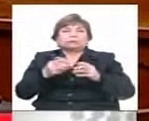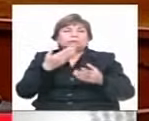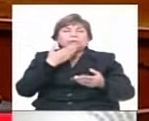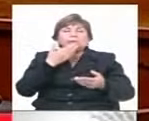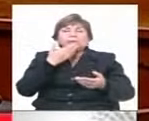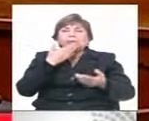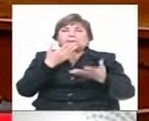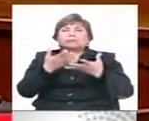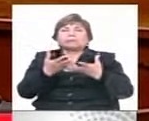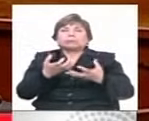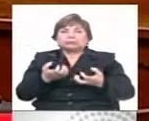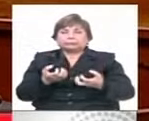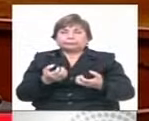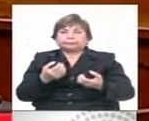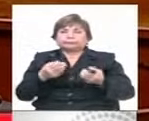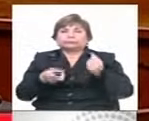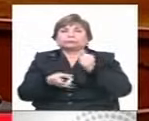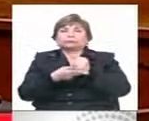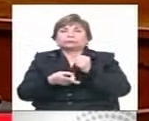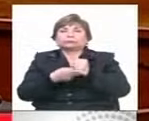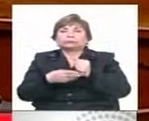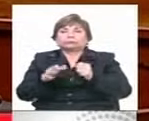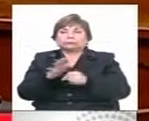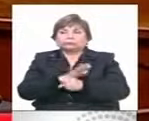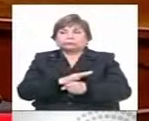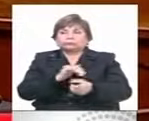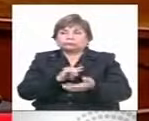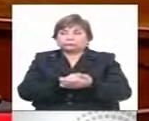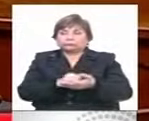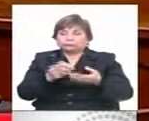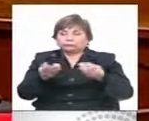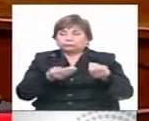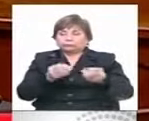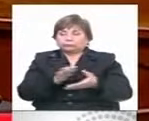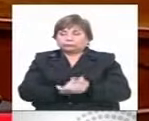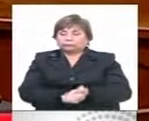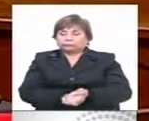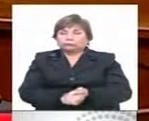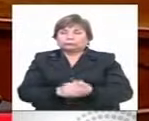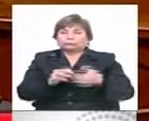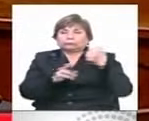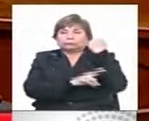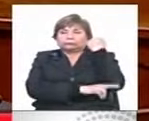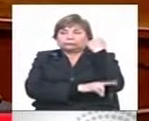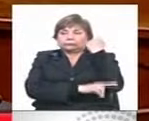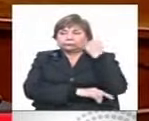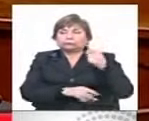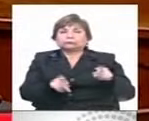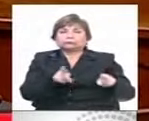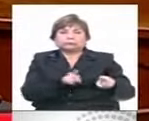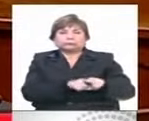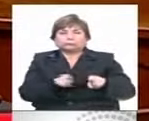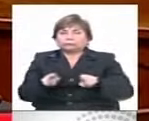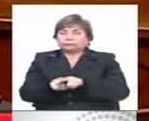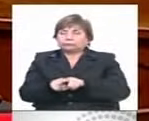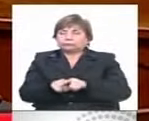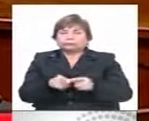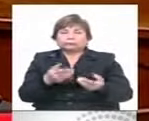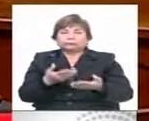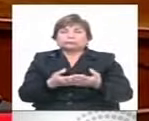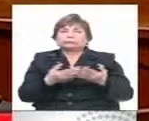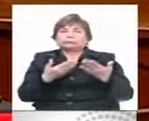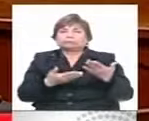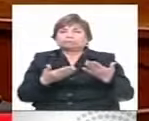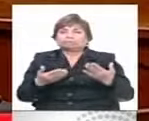quienes lo requieran, garantizando la cobertura de los servicios de cuidado a nivel nacional. Pero también para garantizar